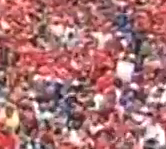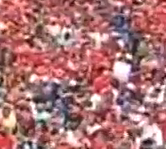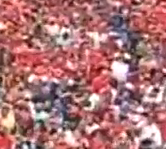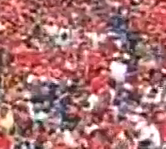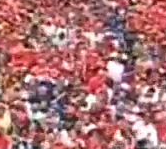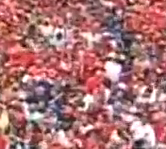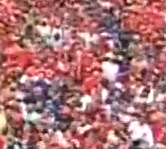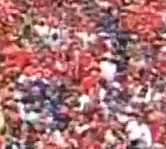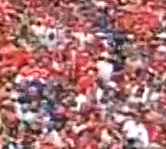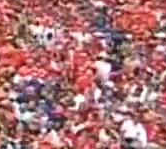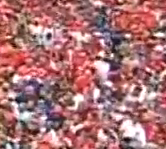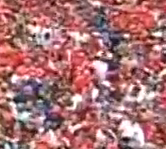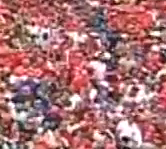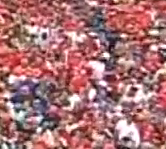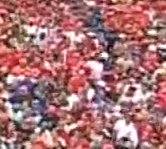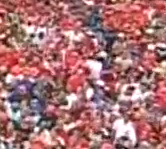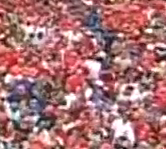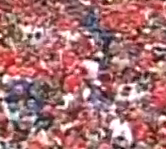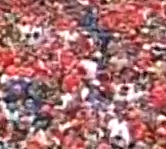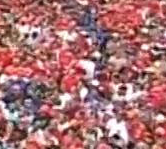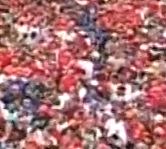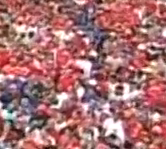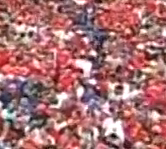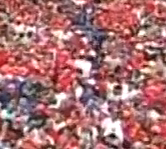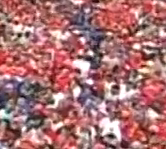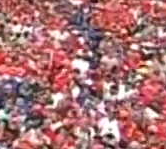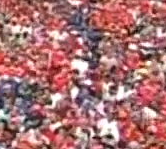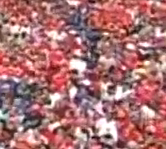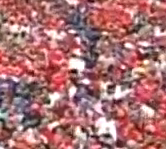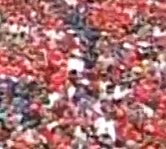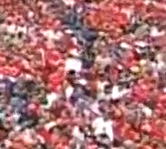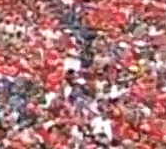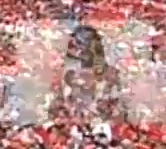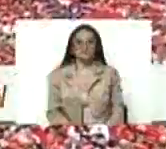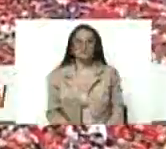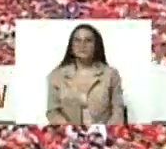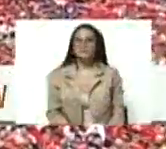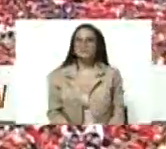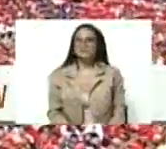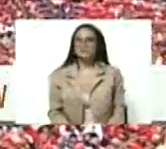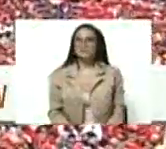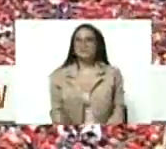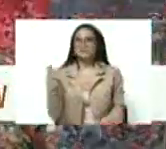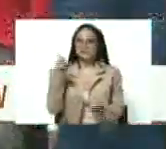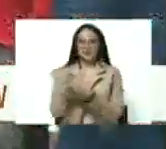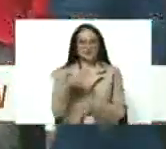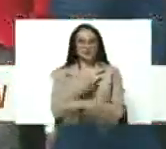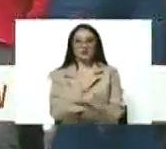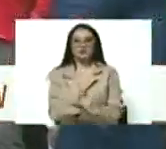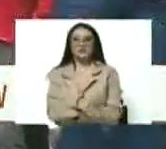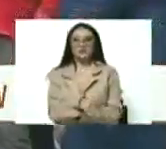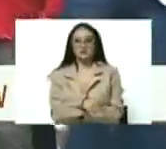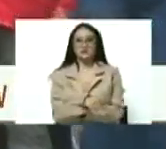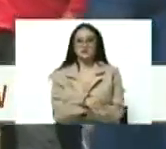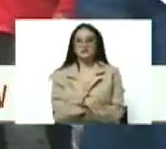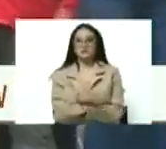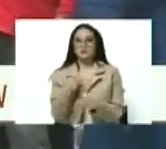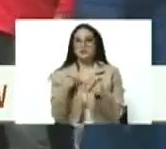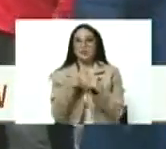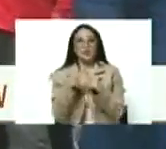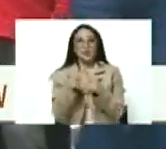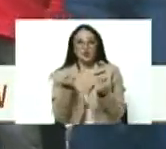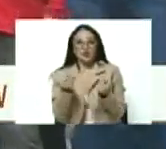facilito, ¿ves? Porque no soy yo que vengo de Caracas. Y llego allá, ya va mi vida, llego a la calle y no conozco a nadie.